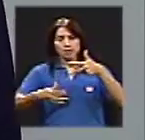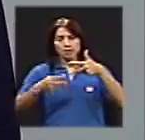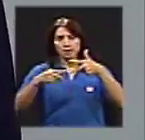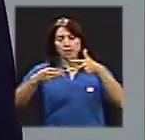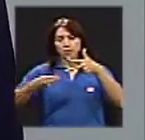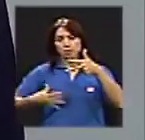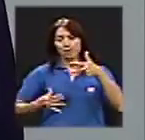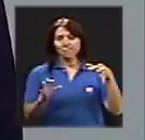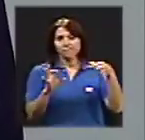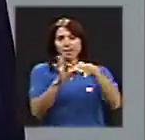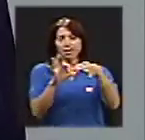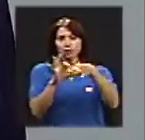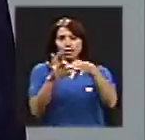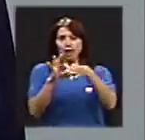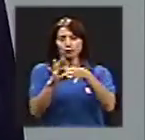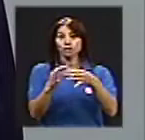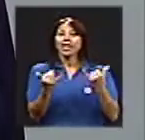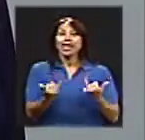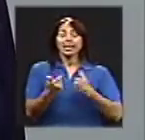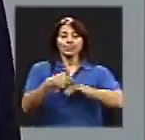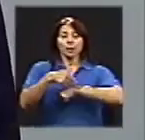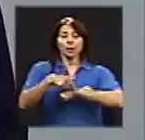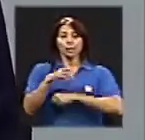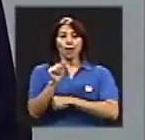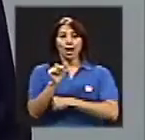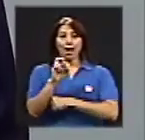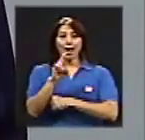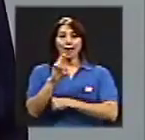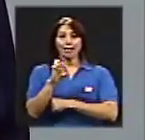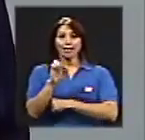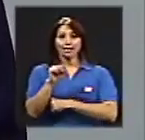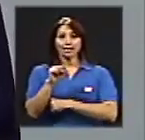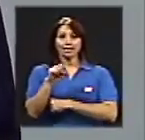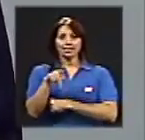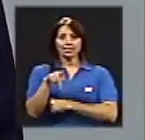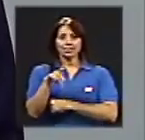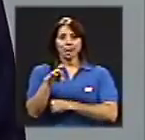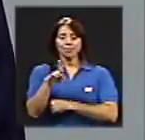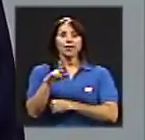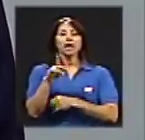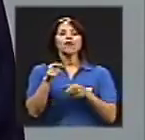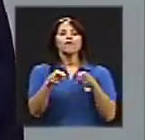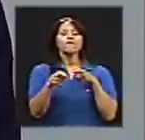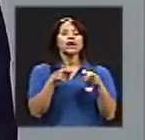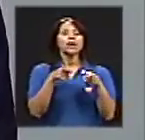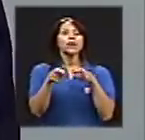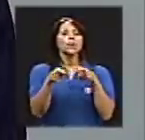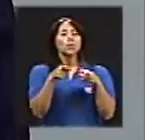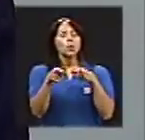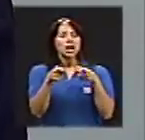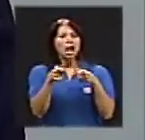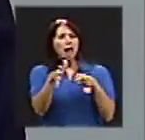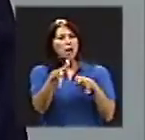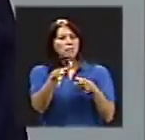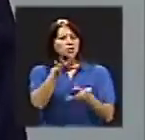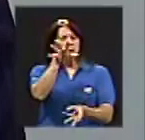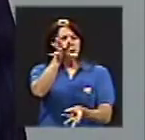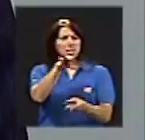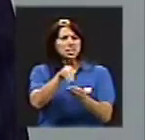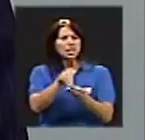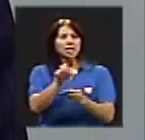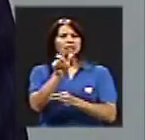momentos, los sectores que regula Arecep, si consideramos todas las subdivisiones que tienen esos, son